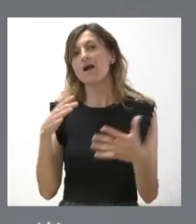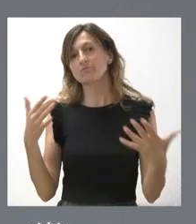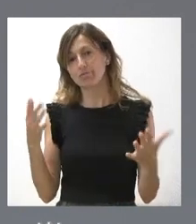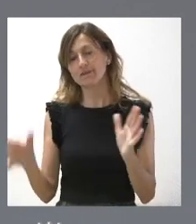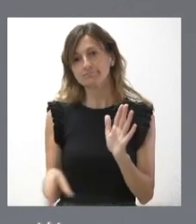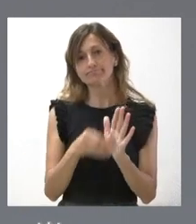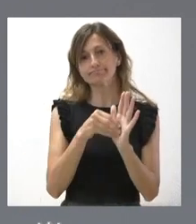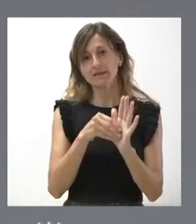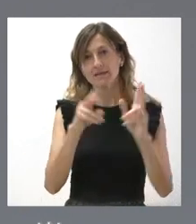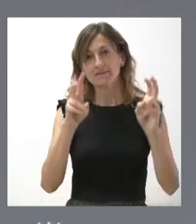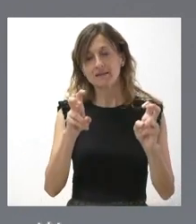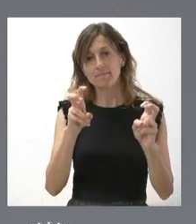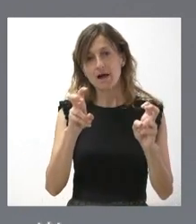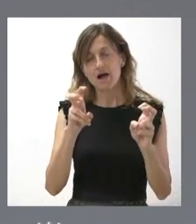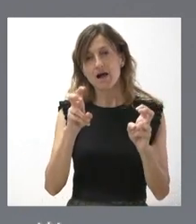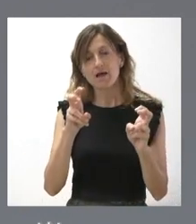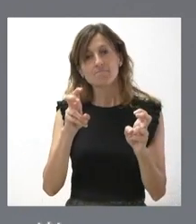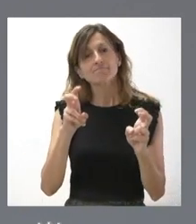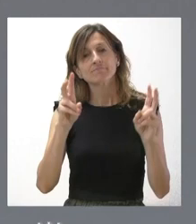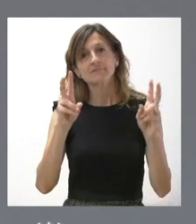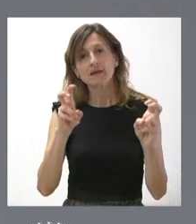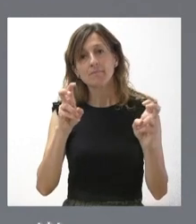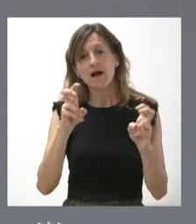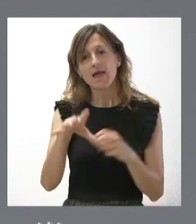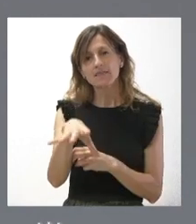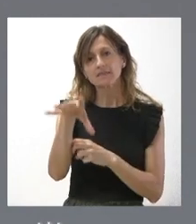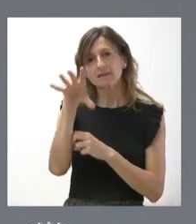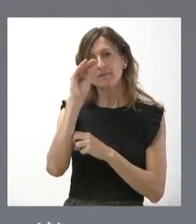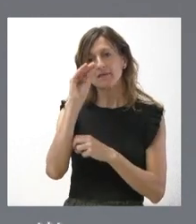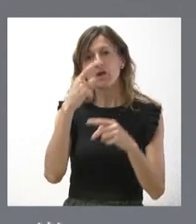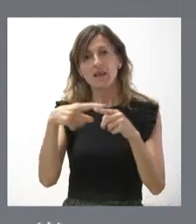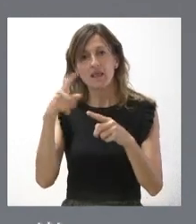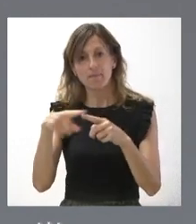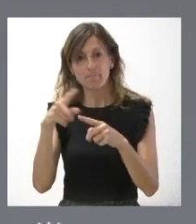incorporarse una mención orientada a la reinterpretación